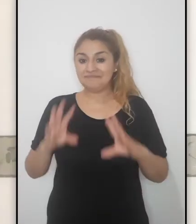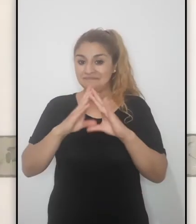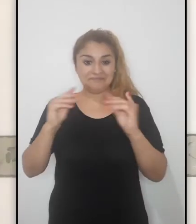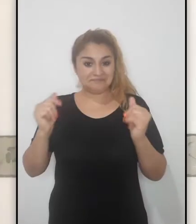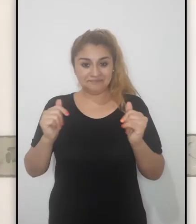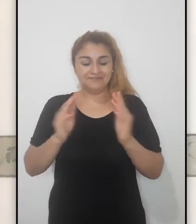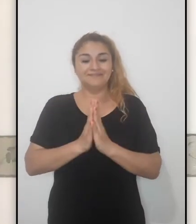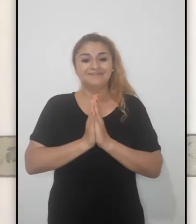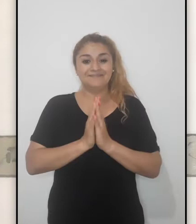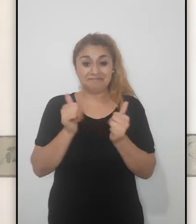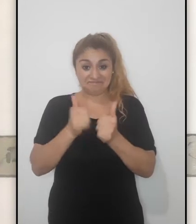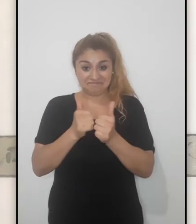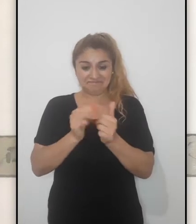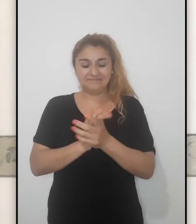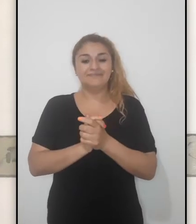bien